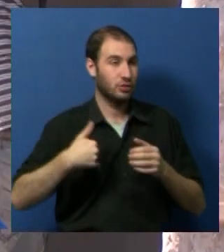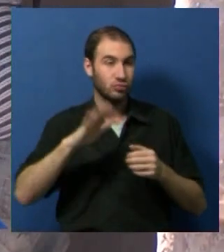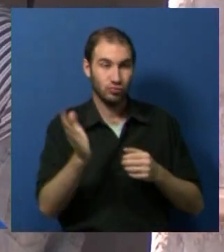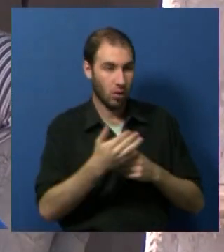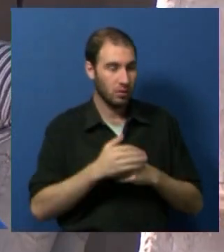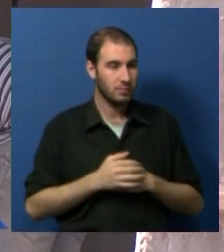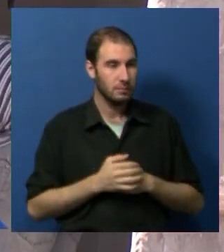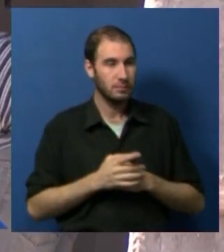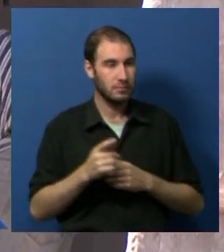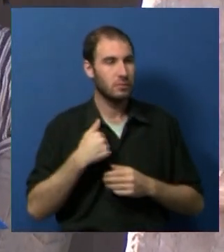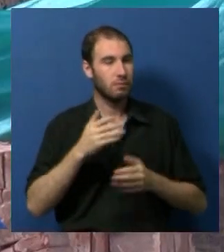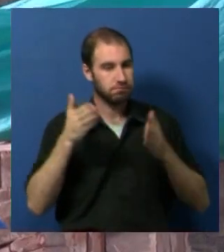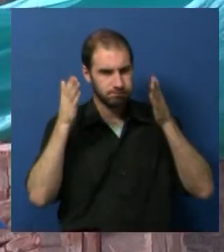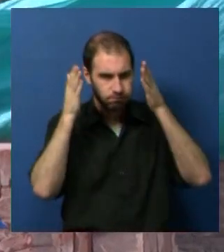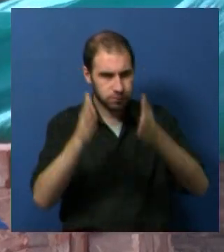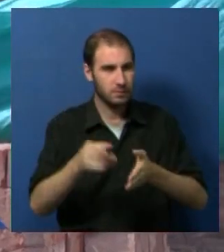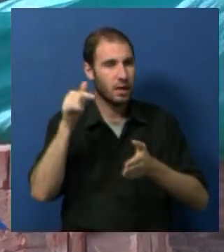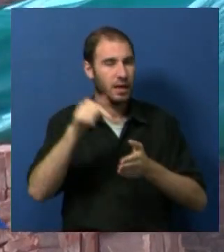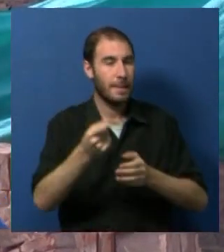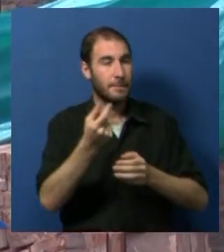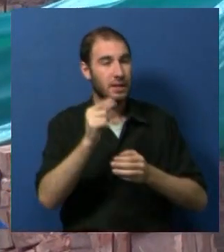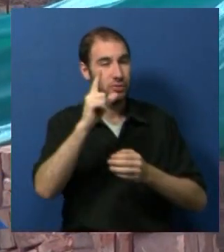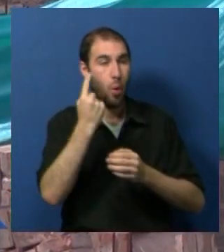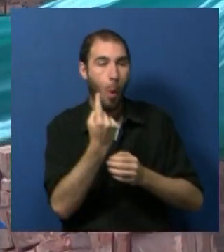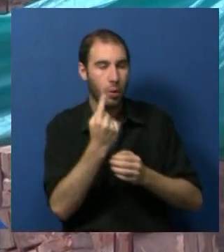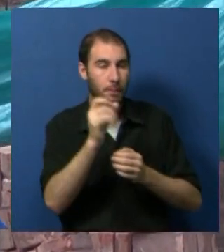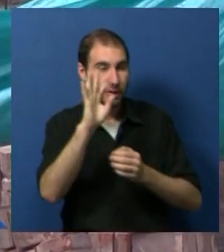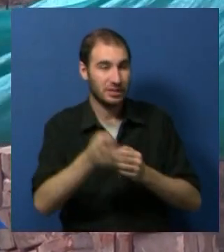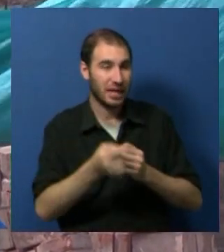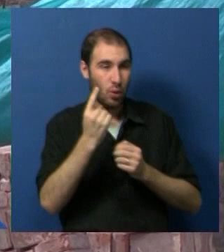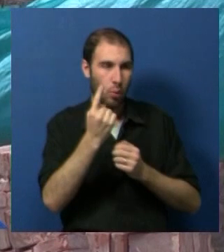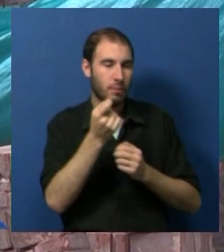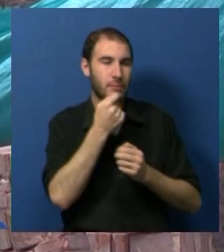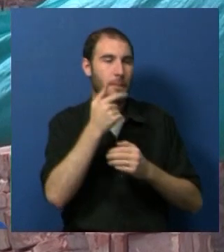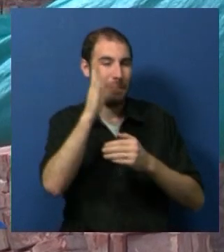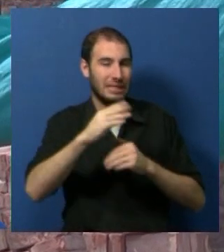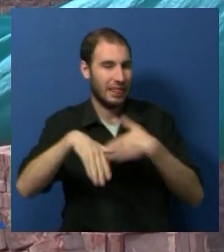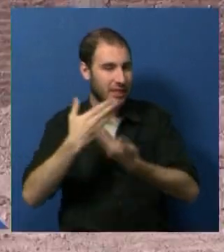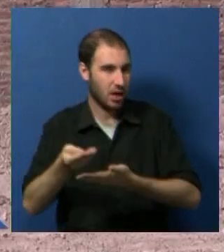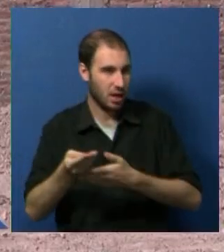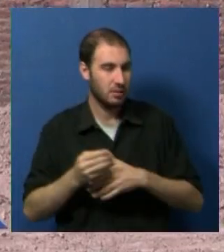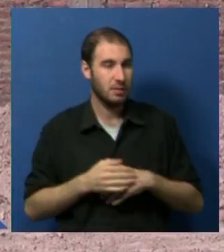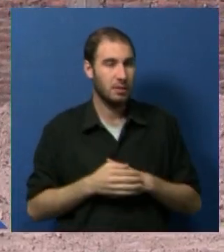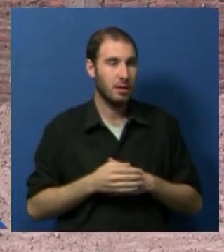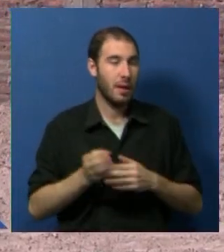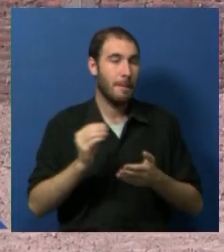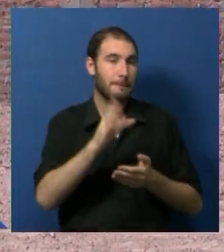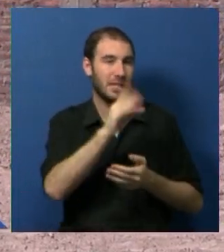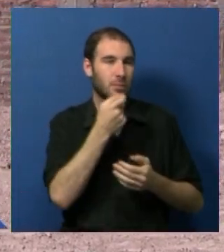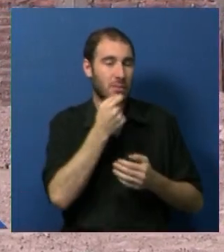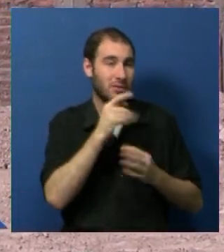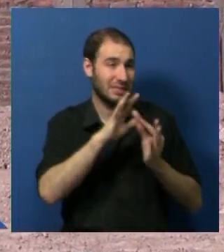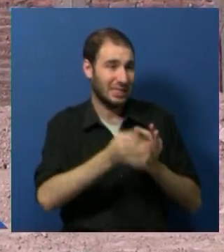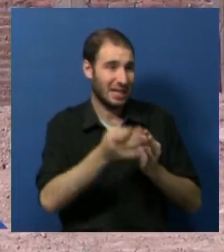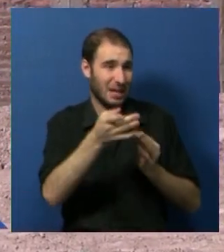argentinos que vayamos caminos a encontrar la inflación de un dígito, como la tienen no solo los países desarrollados, sino países como cercanos